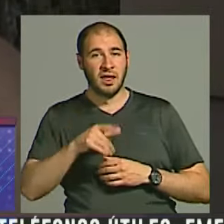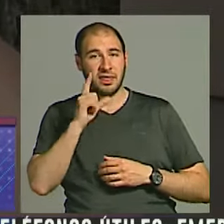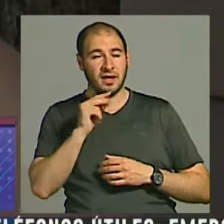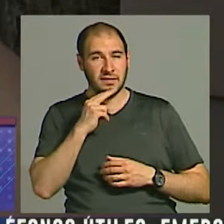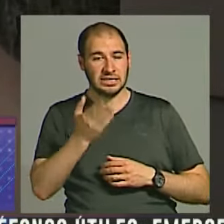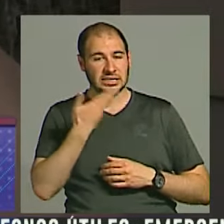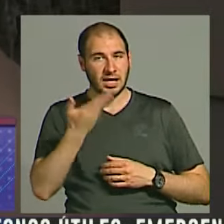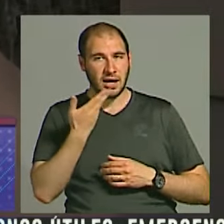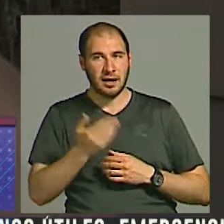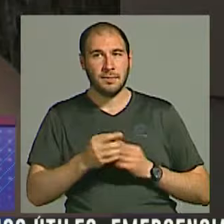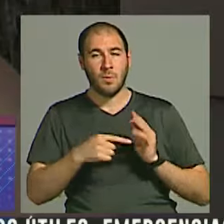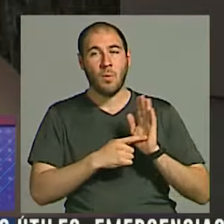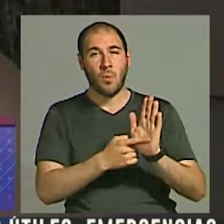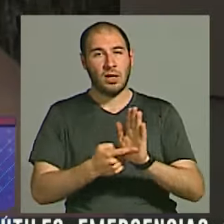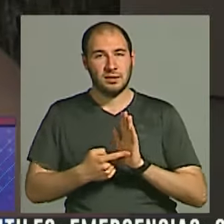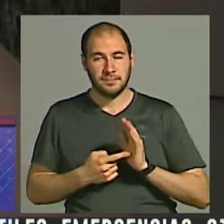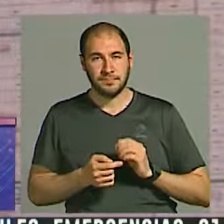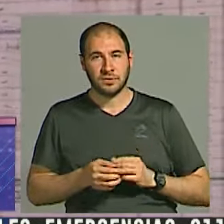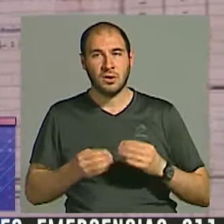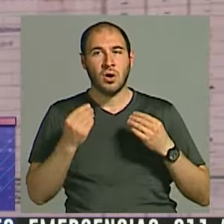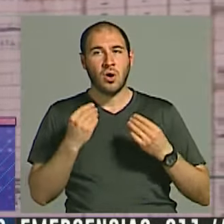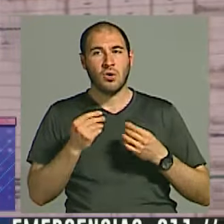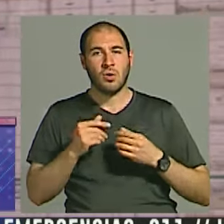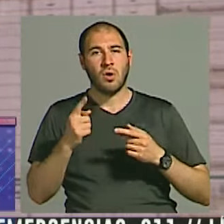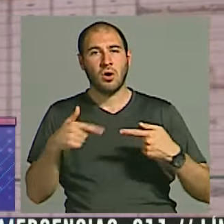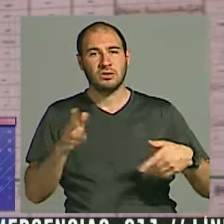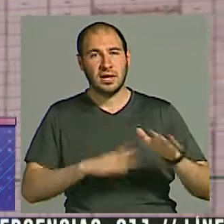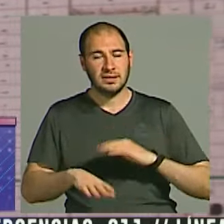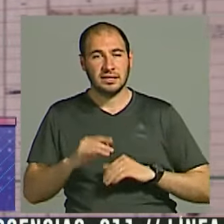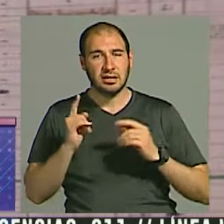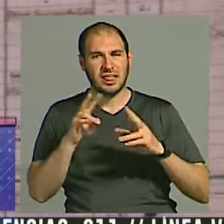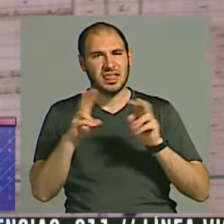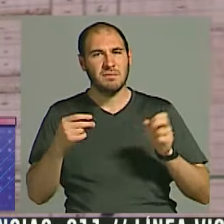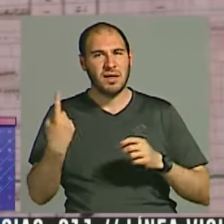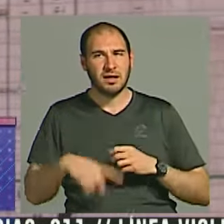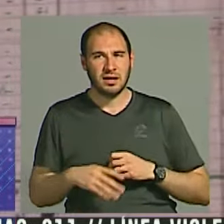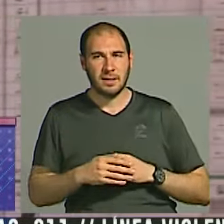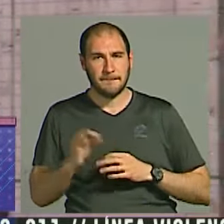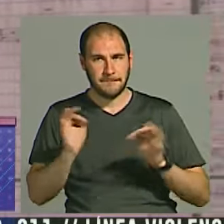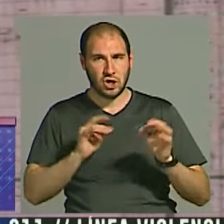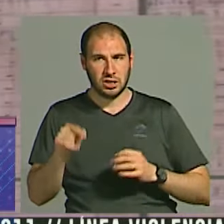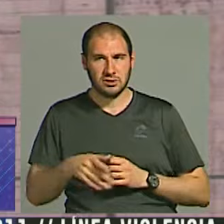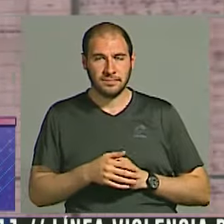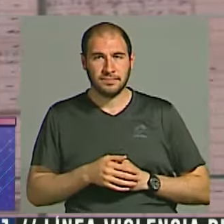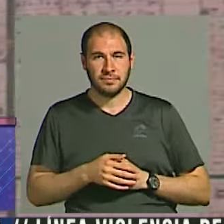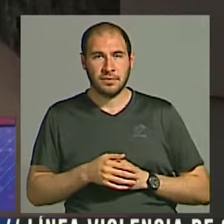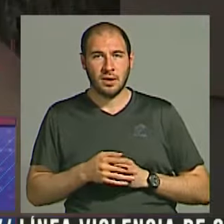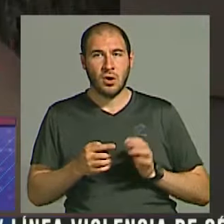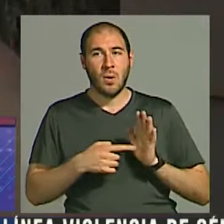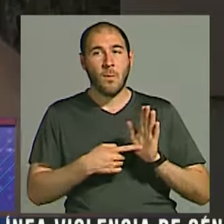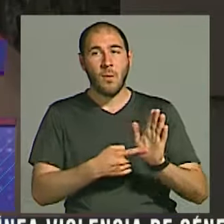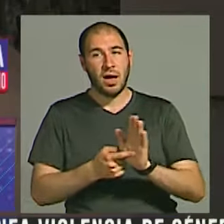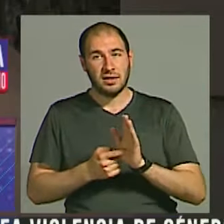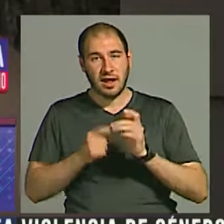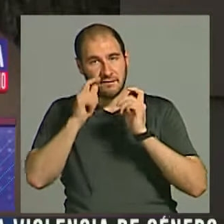a dar una charla y a mostrar un poco cómo se hizo la obra y de qué se trata este proyecto. La muestra se